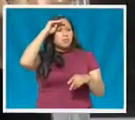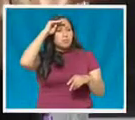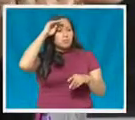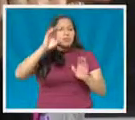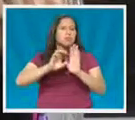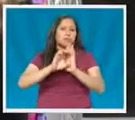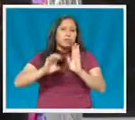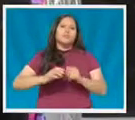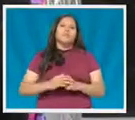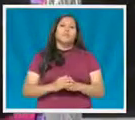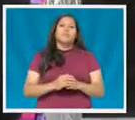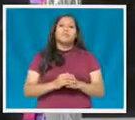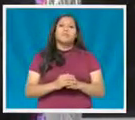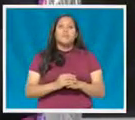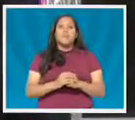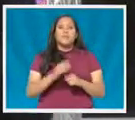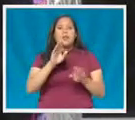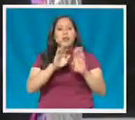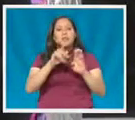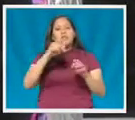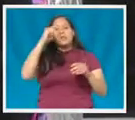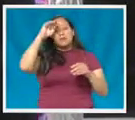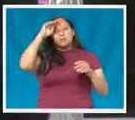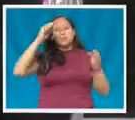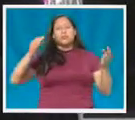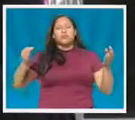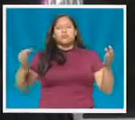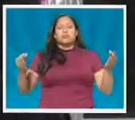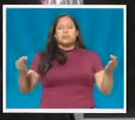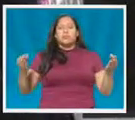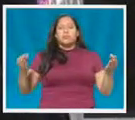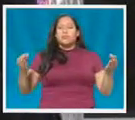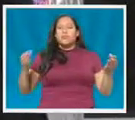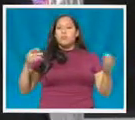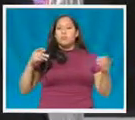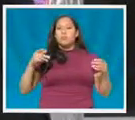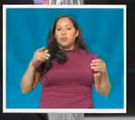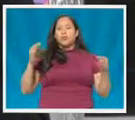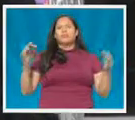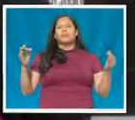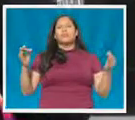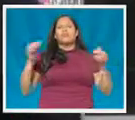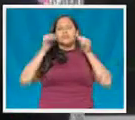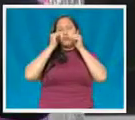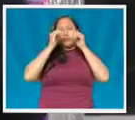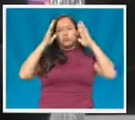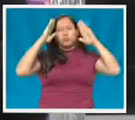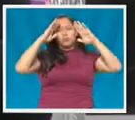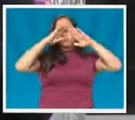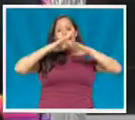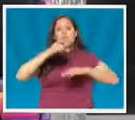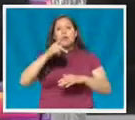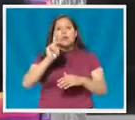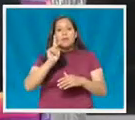las prácticas de concentración y meditación, pero no llega a